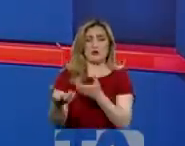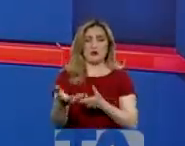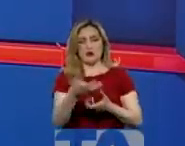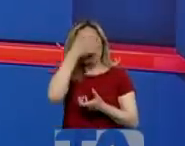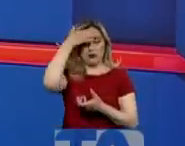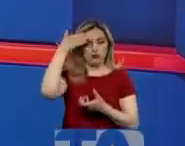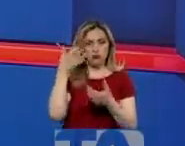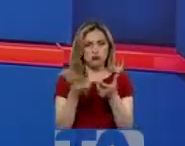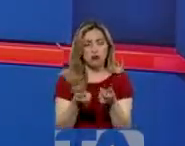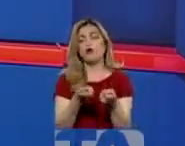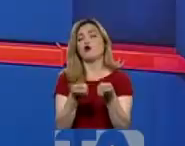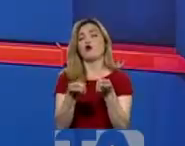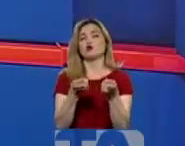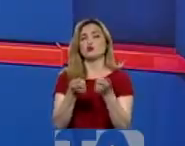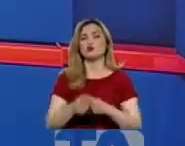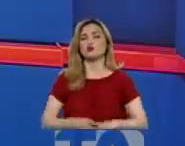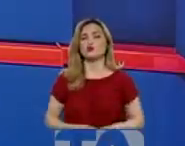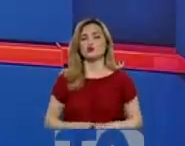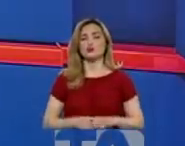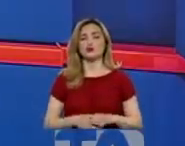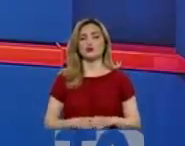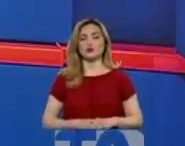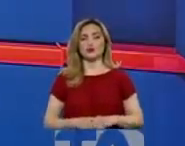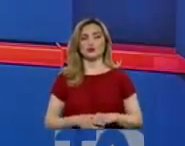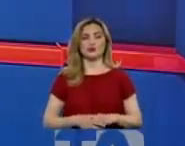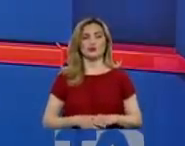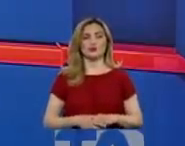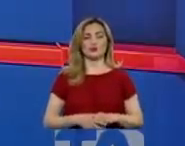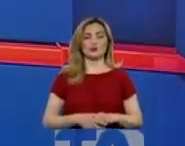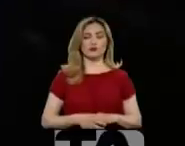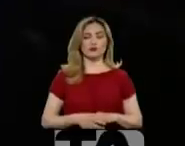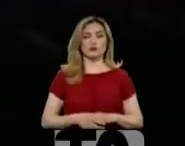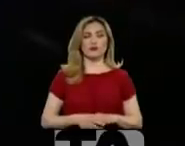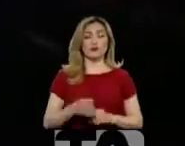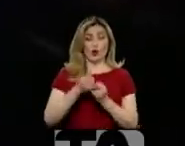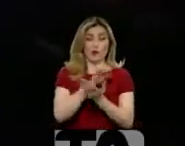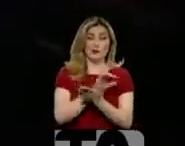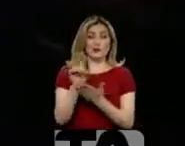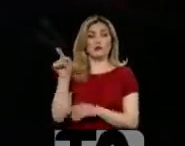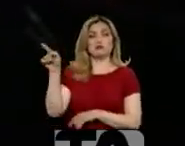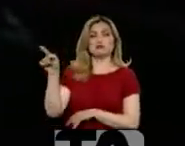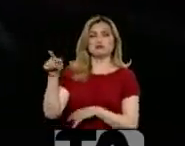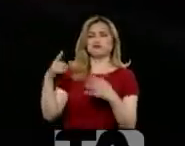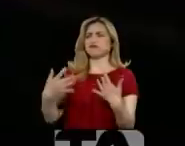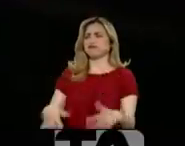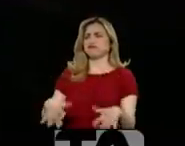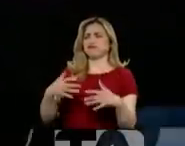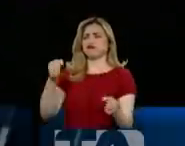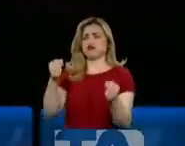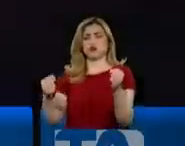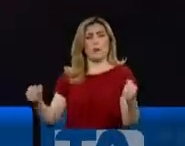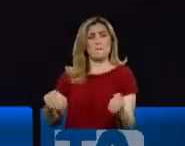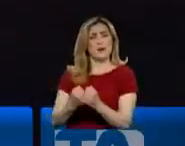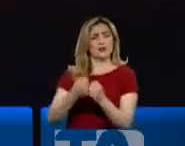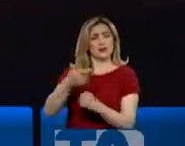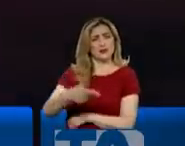para evitar que las llamas se extiendan a las viviendas del sector este fin de semana se registró un grave accidente de tránsito en la